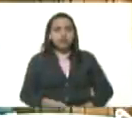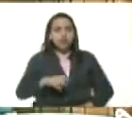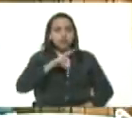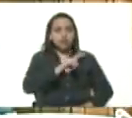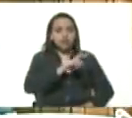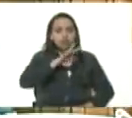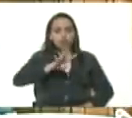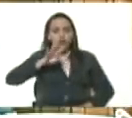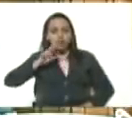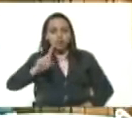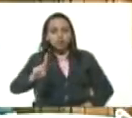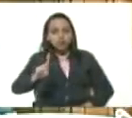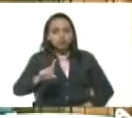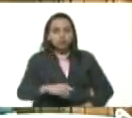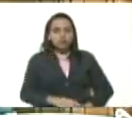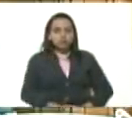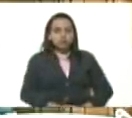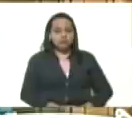241